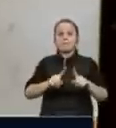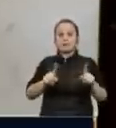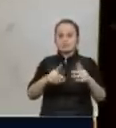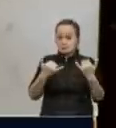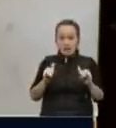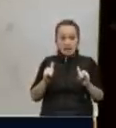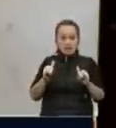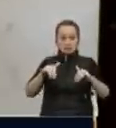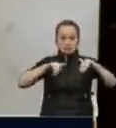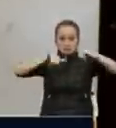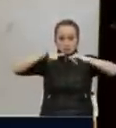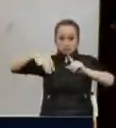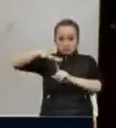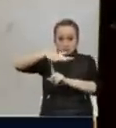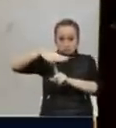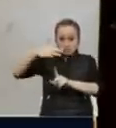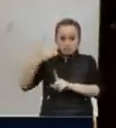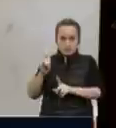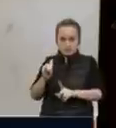eso.